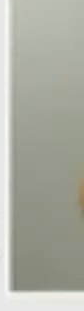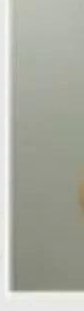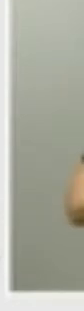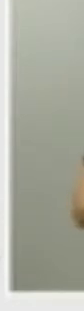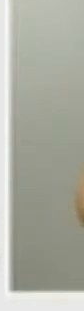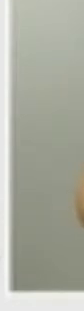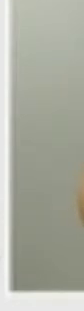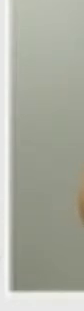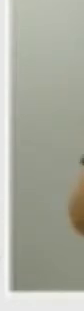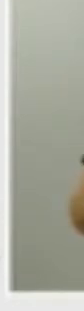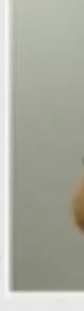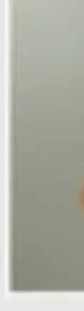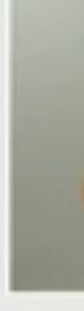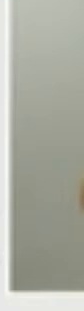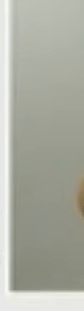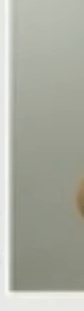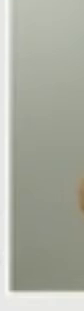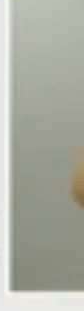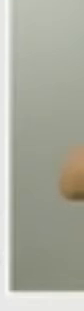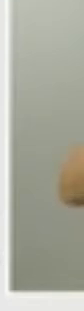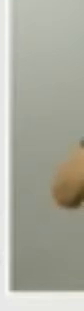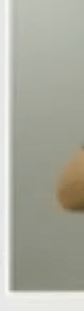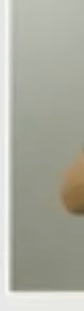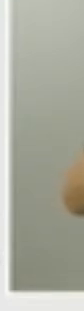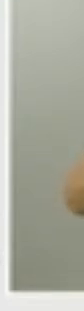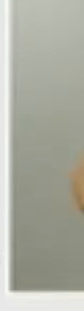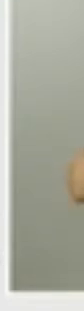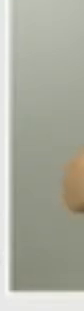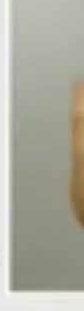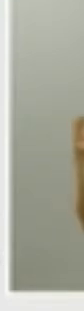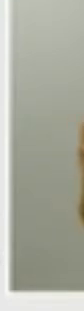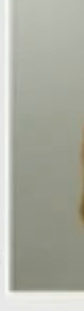asociado a políticas públicas que no, siguiendo transparencia,